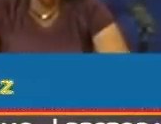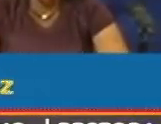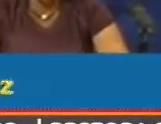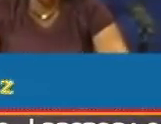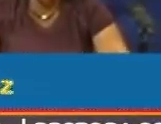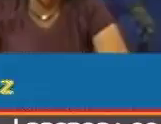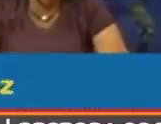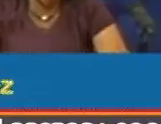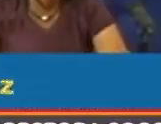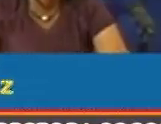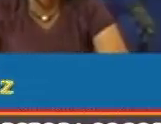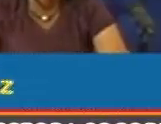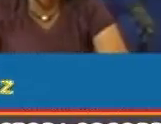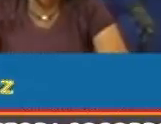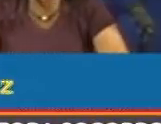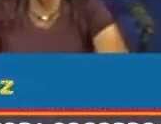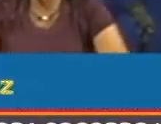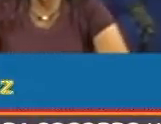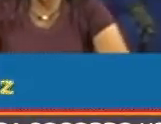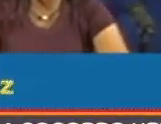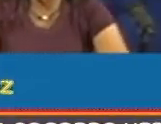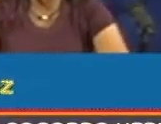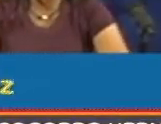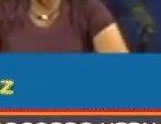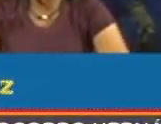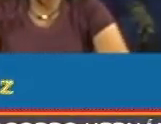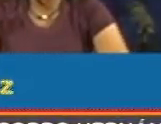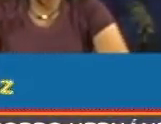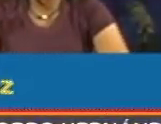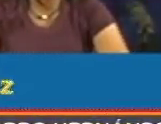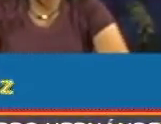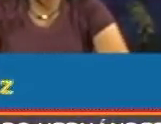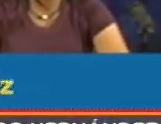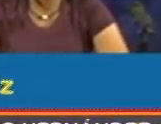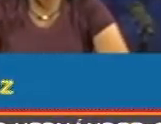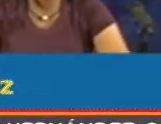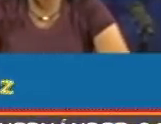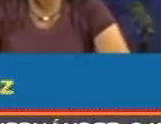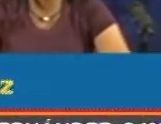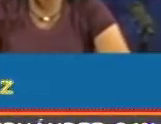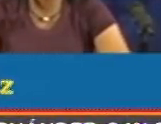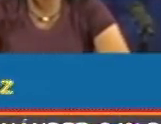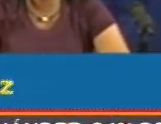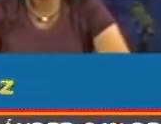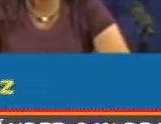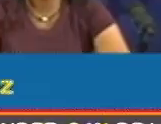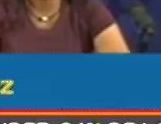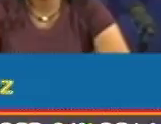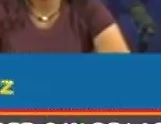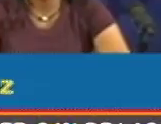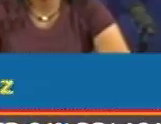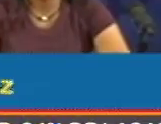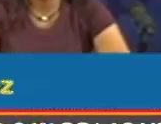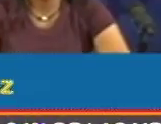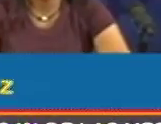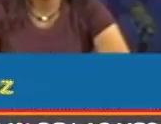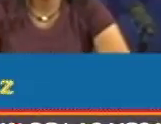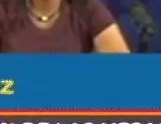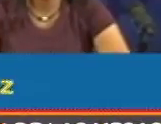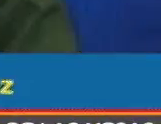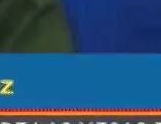esta mañana muy temprano cuando acompañamos a nuestro presidente Nicolás Maduro